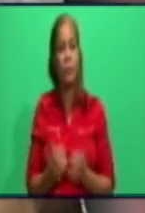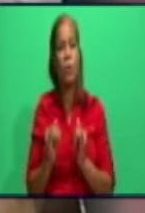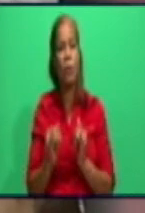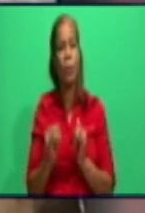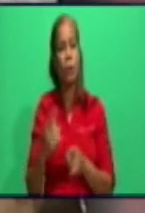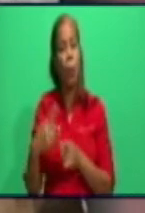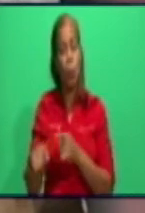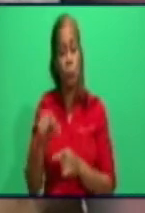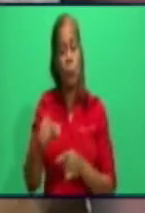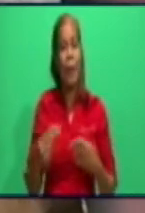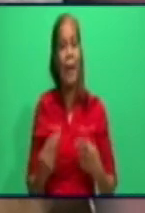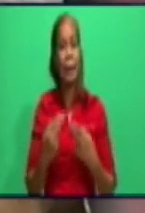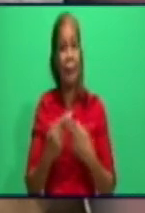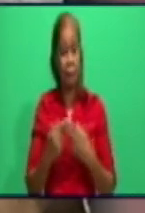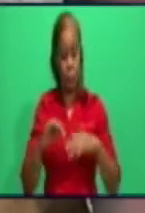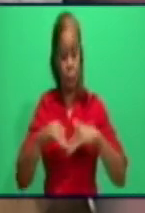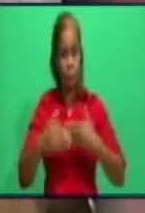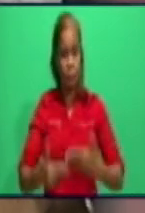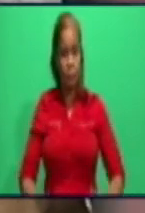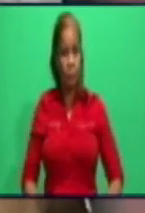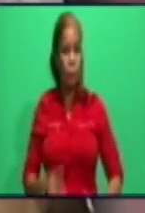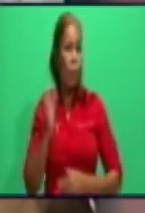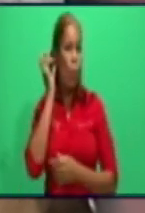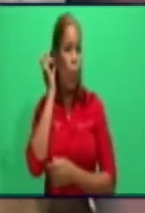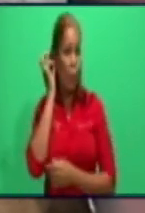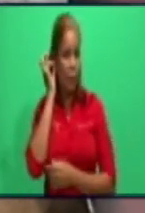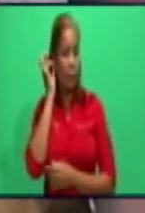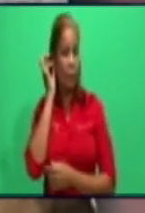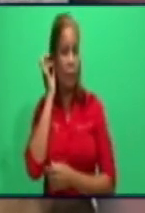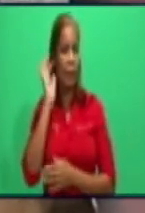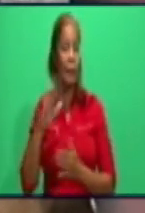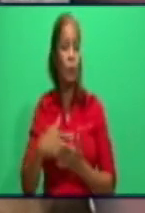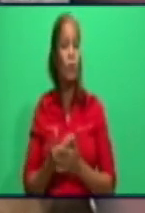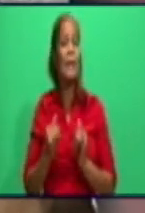al evento, como usted decía, bueno, que en realidad es un foco,